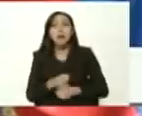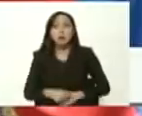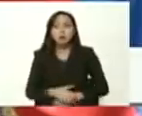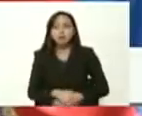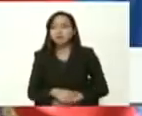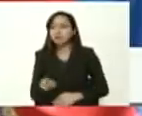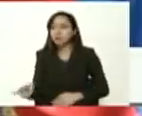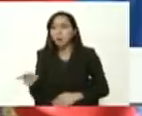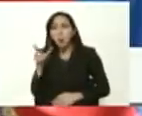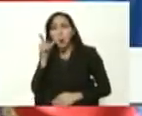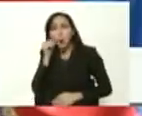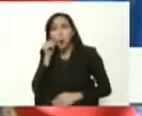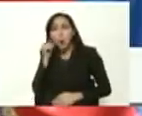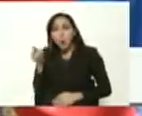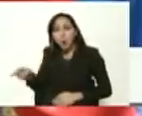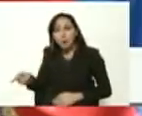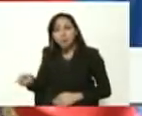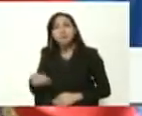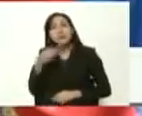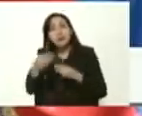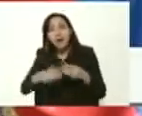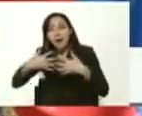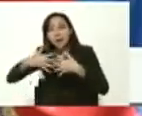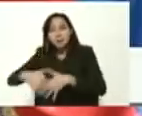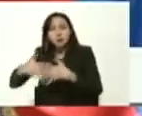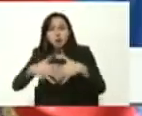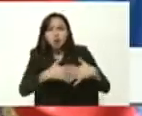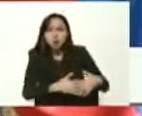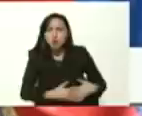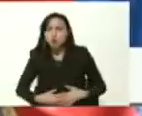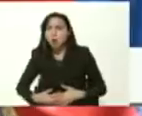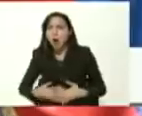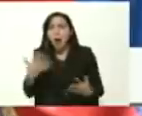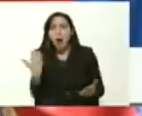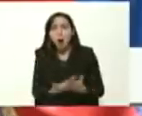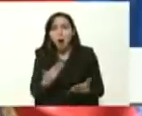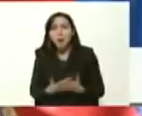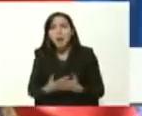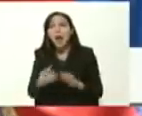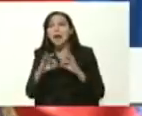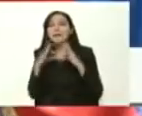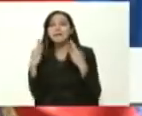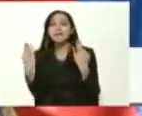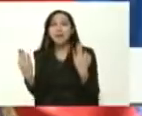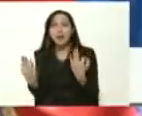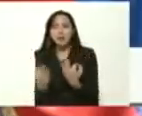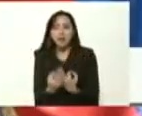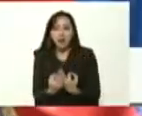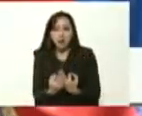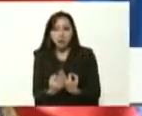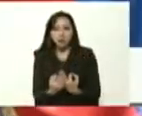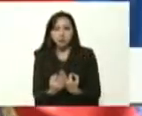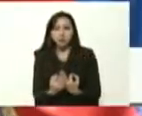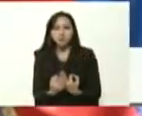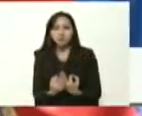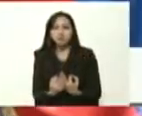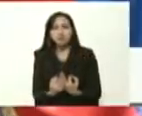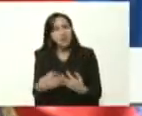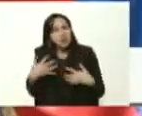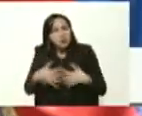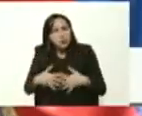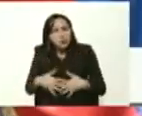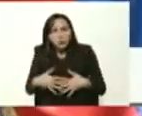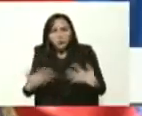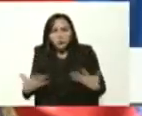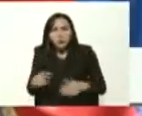este ciudadano contrataba con empresas de familiares que dichas empresas